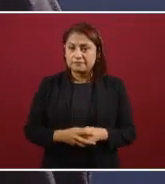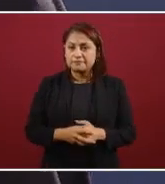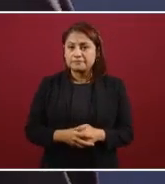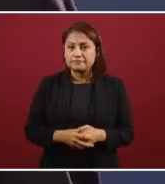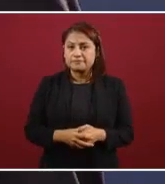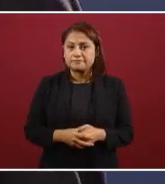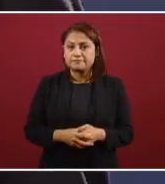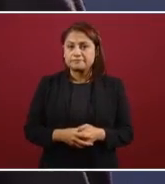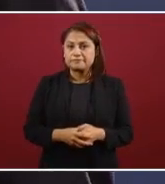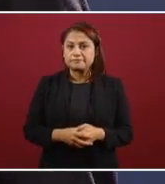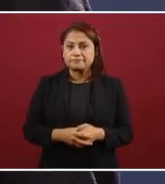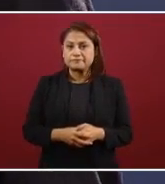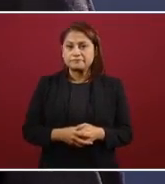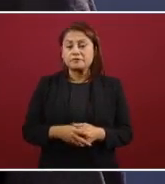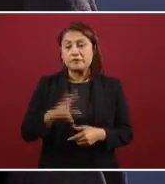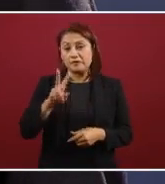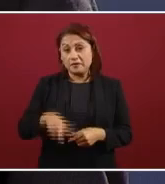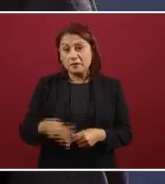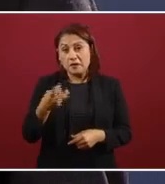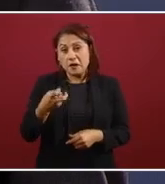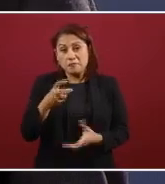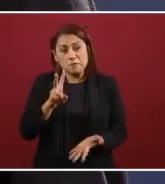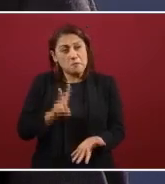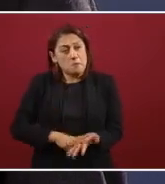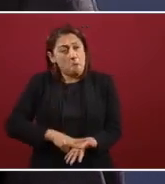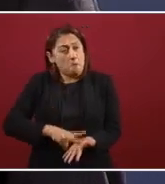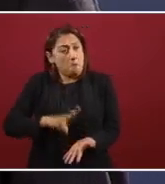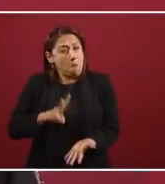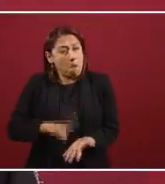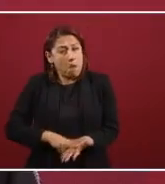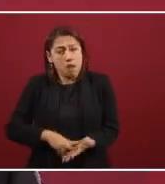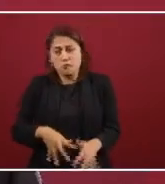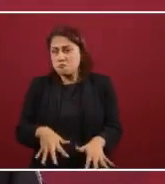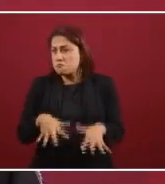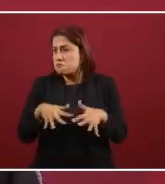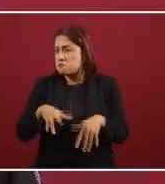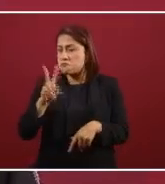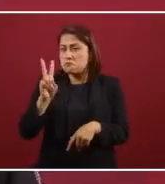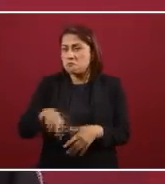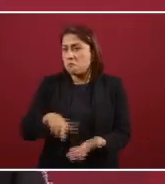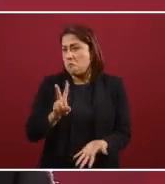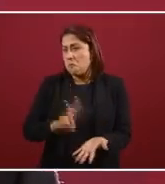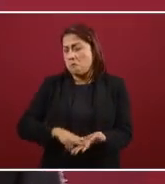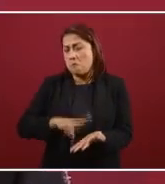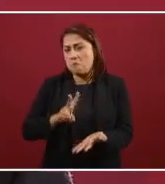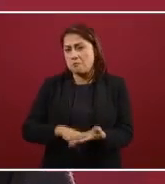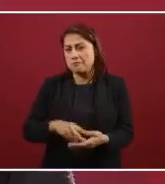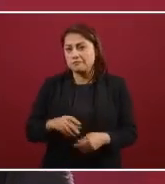que es como un tesoro que tenemos los mexicanos, con todo respeto a